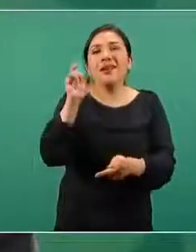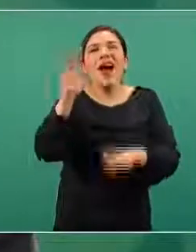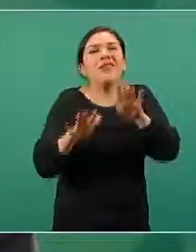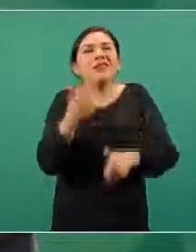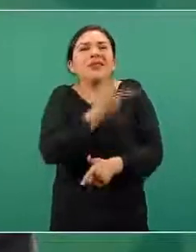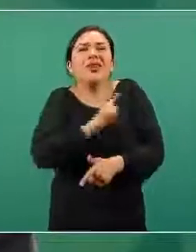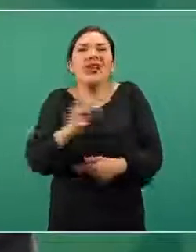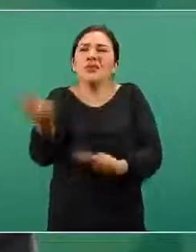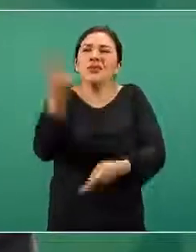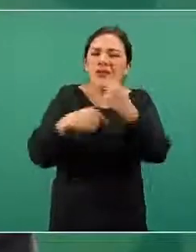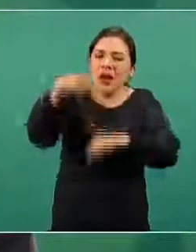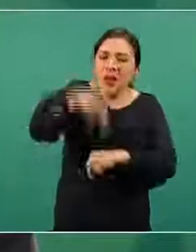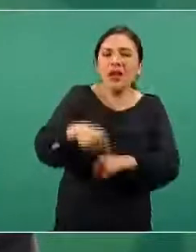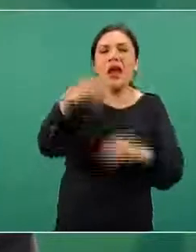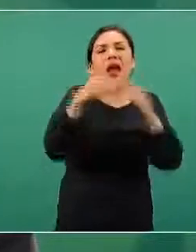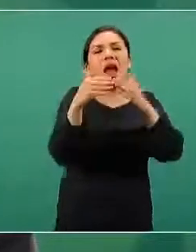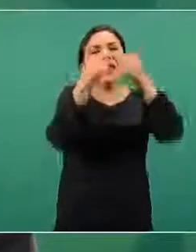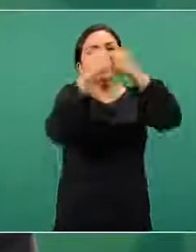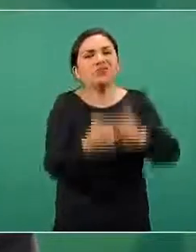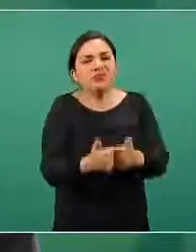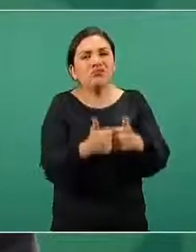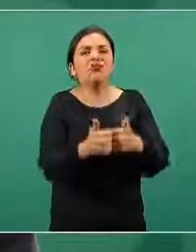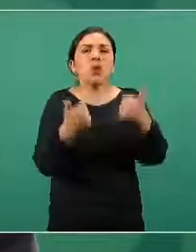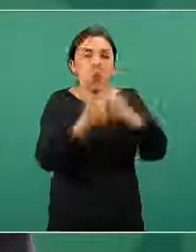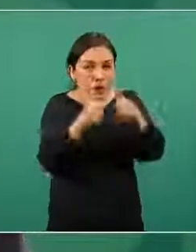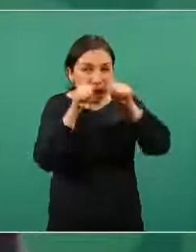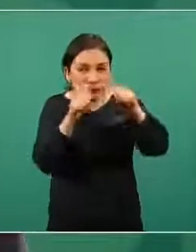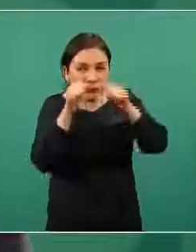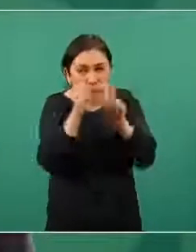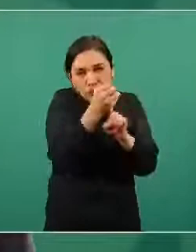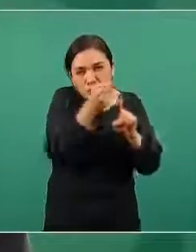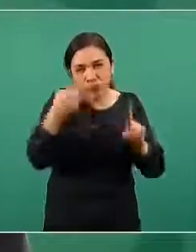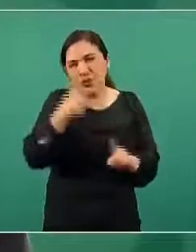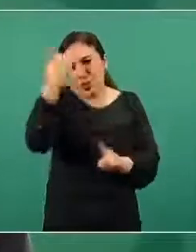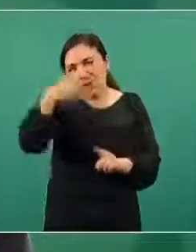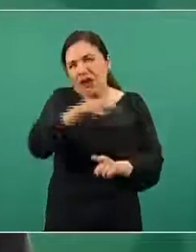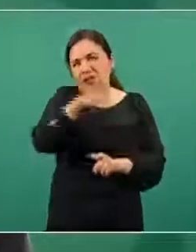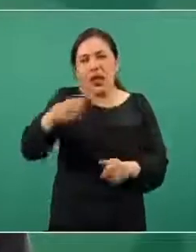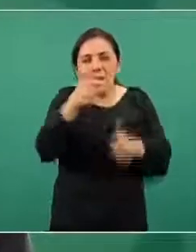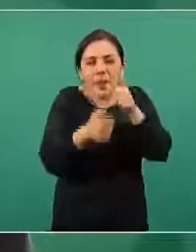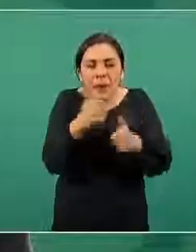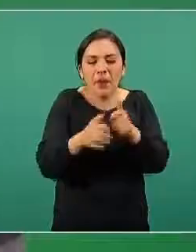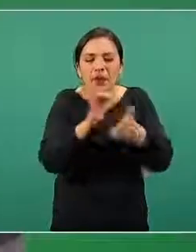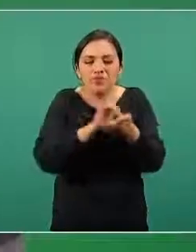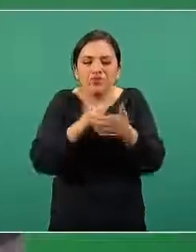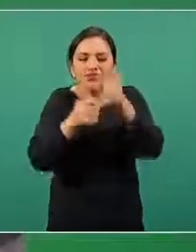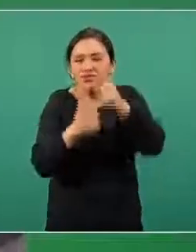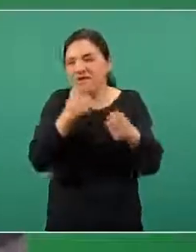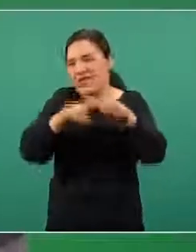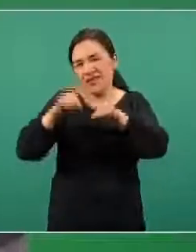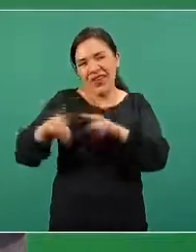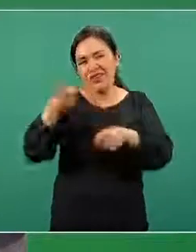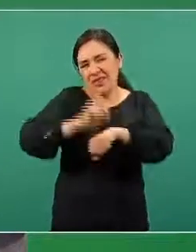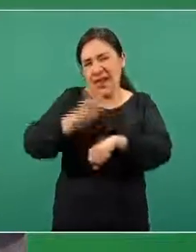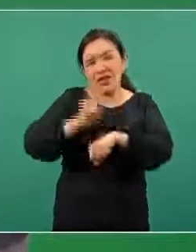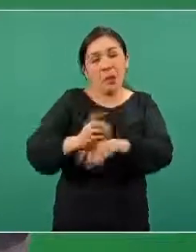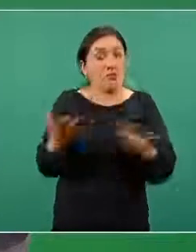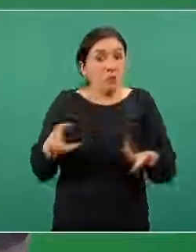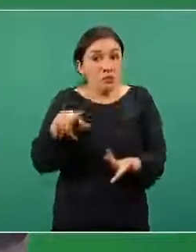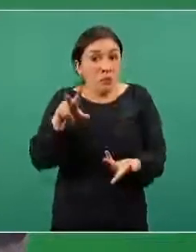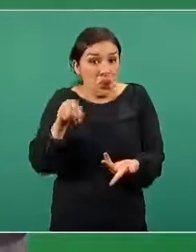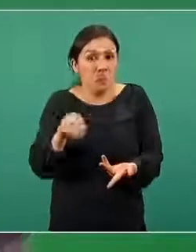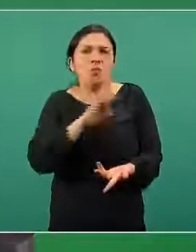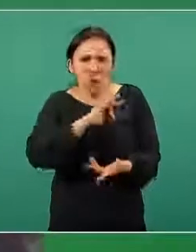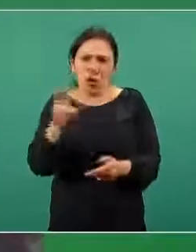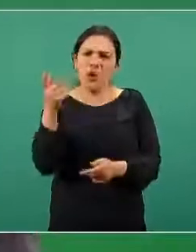venir aquí, pero que están en sus casas prestando atención, y lo sabemos porque escriben notas todos los días, pero si no, en